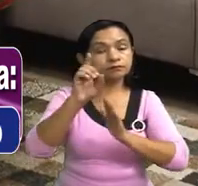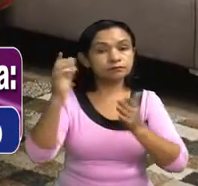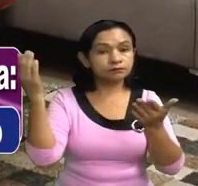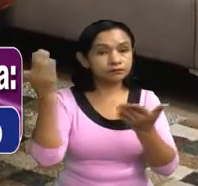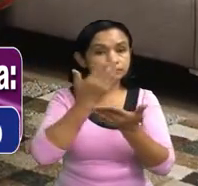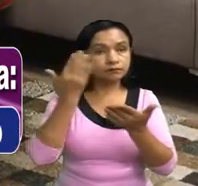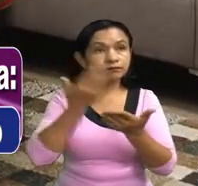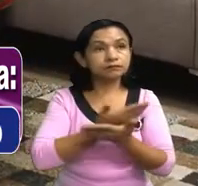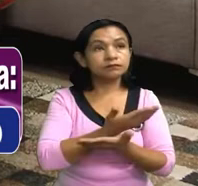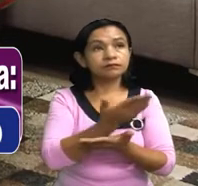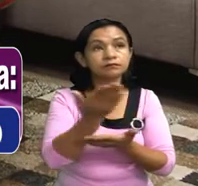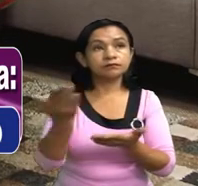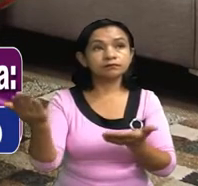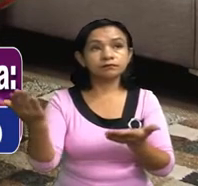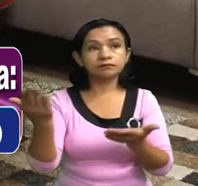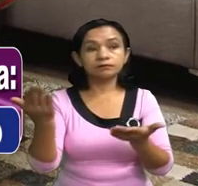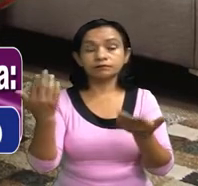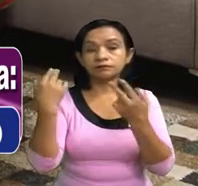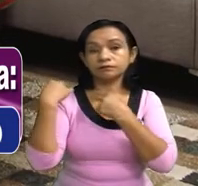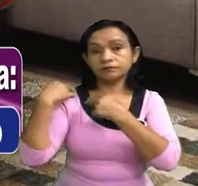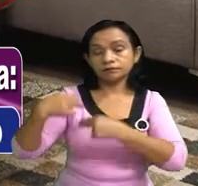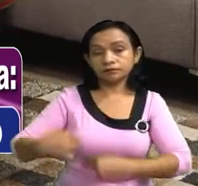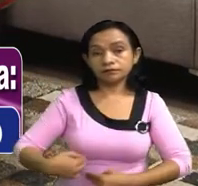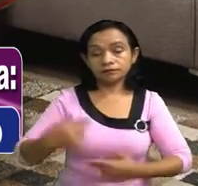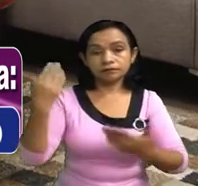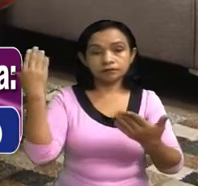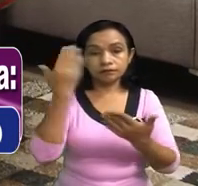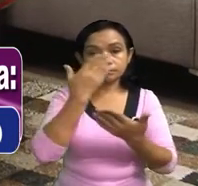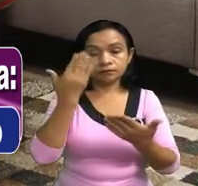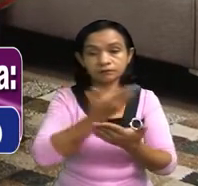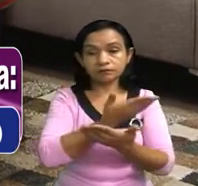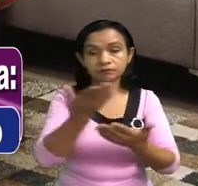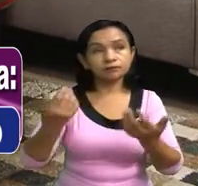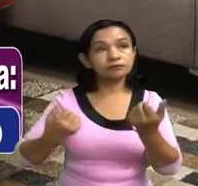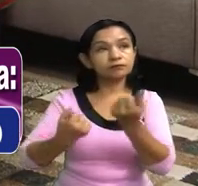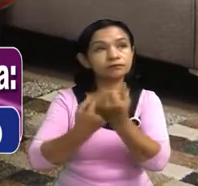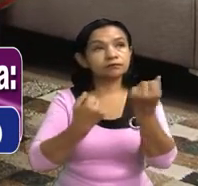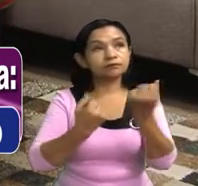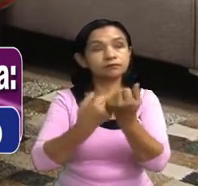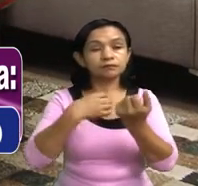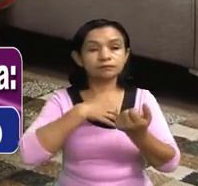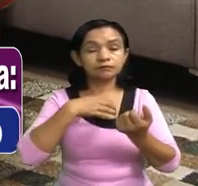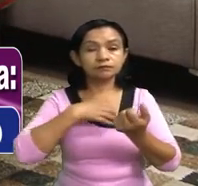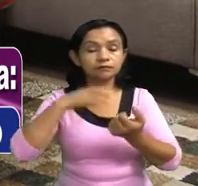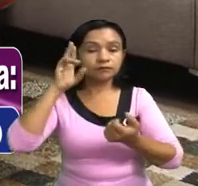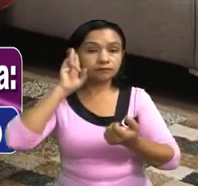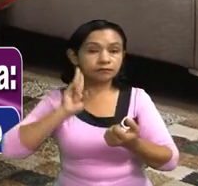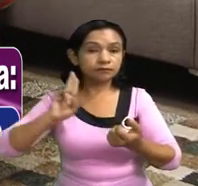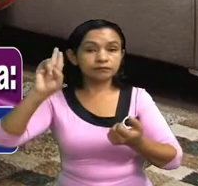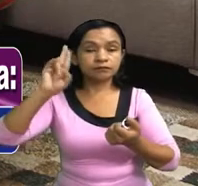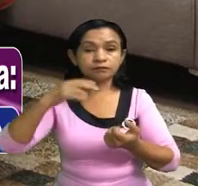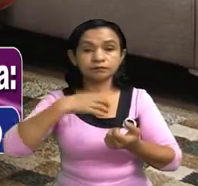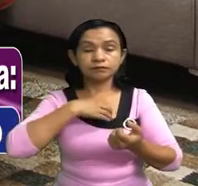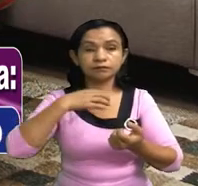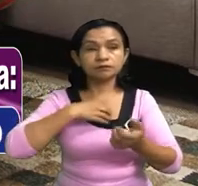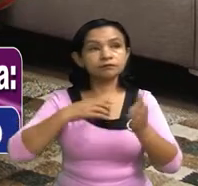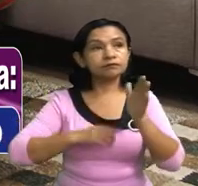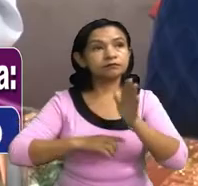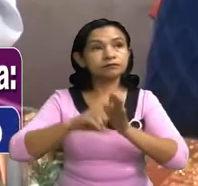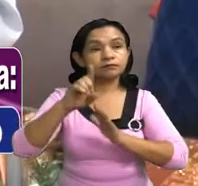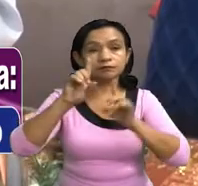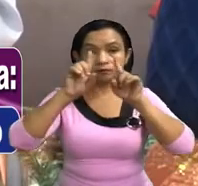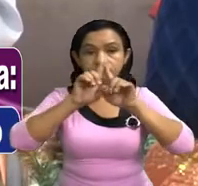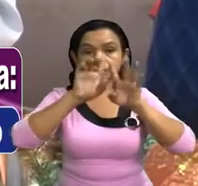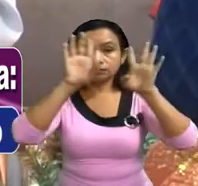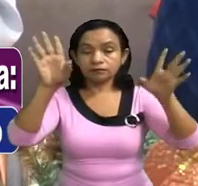conciencia, los estudiantes humanizados, los estudiantes que están apoyando precisamente su universidad, su desarrollo, están claros que la paz